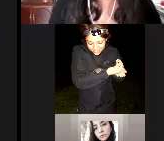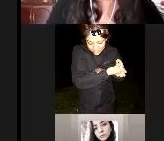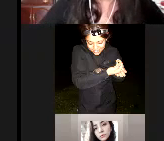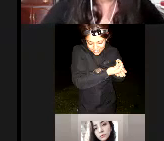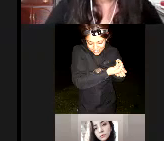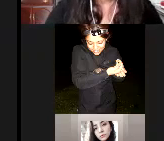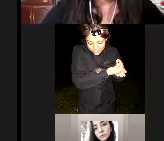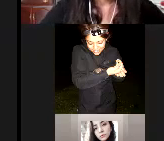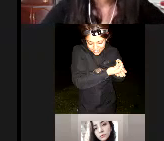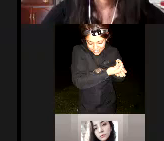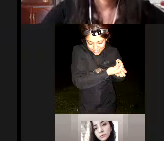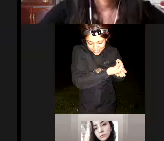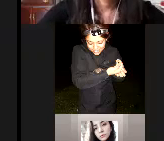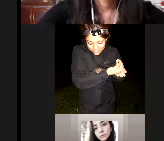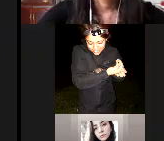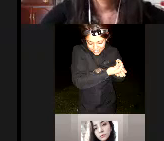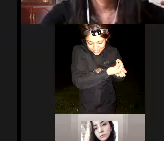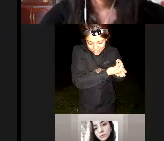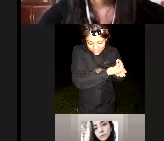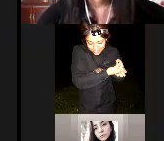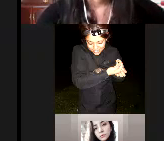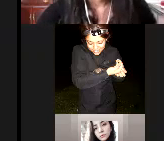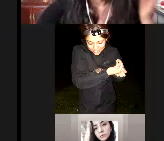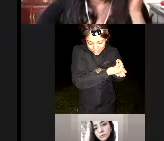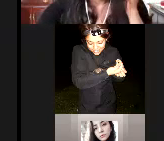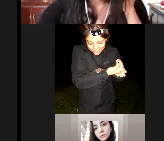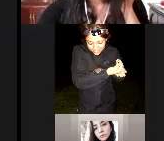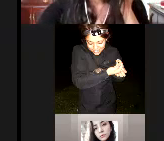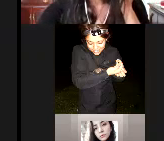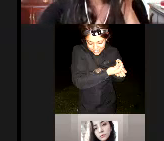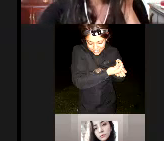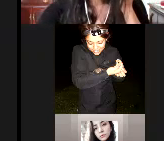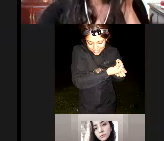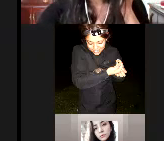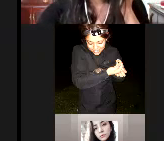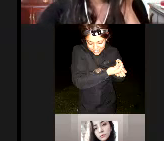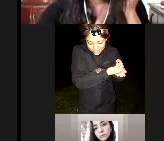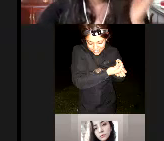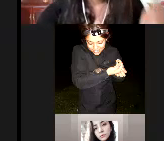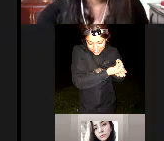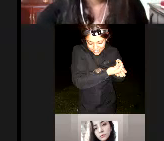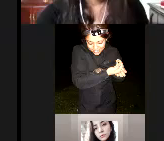relación más directa. Ya. Pero muchas gracias. Perfecto.